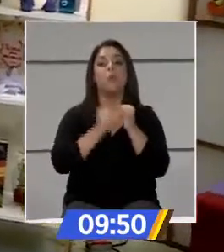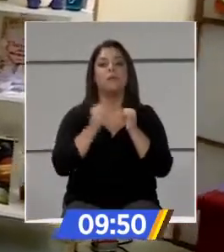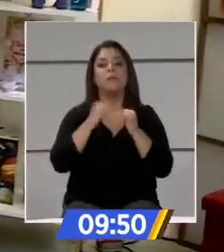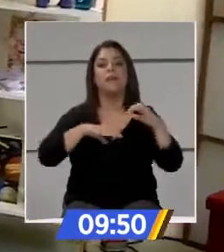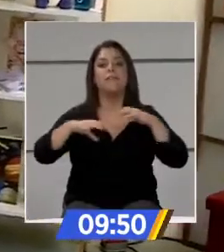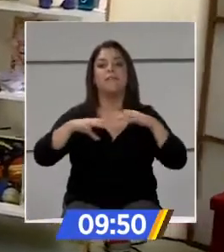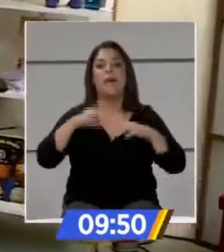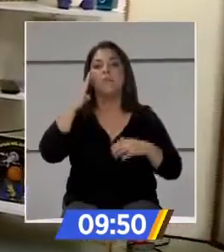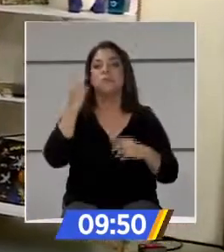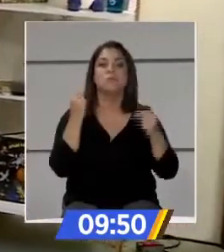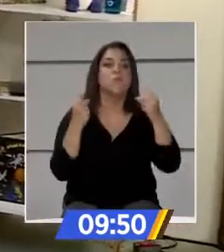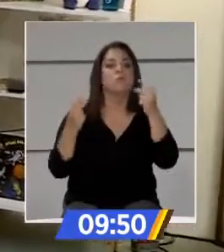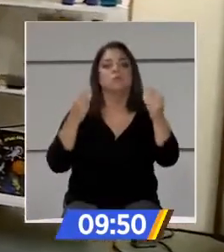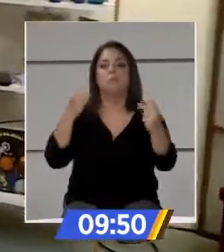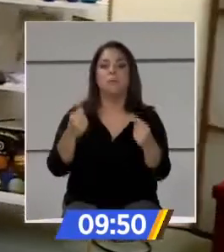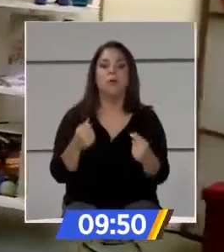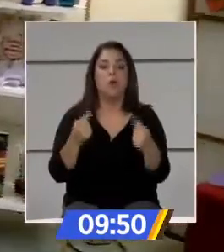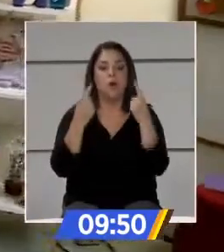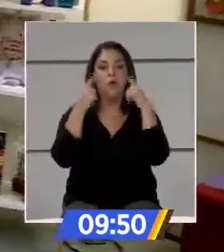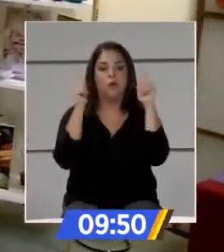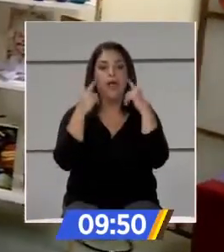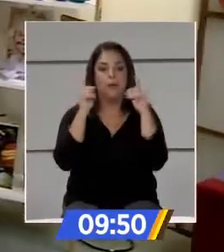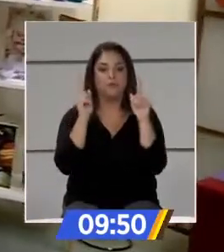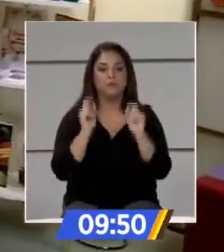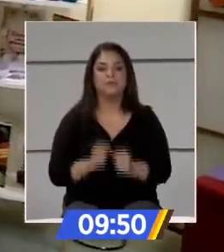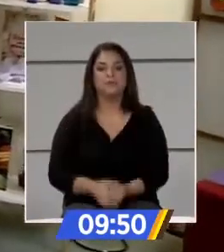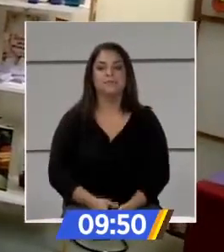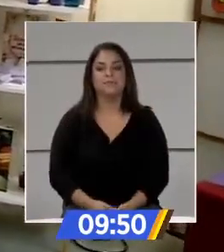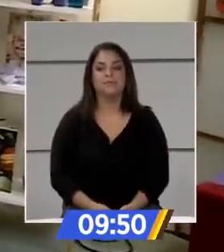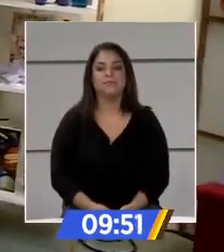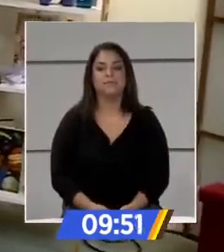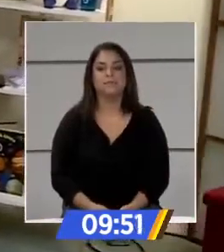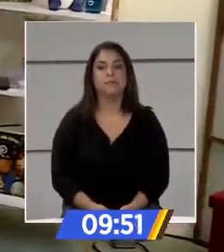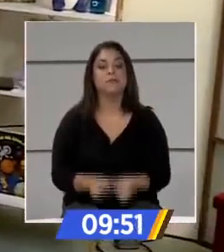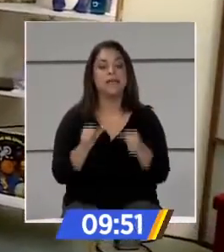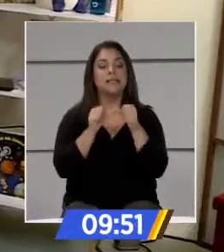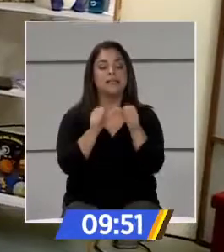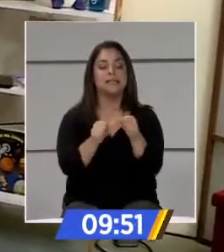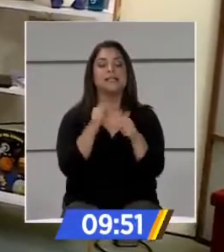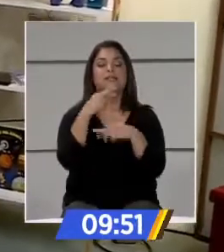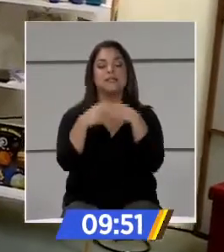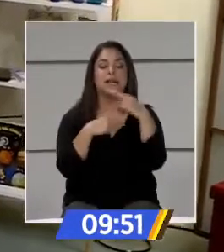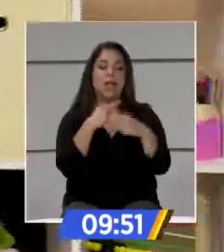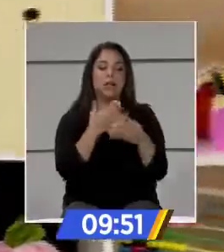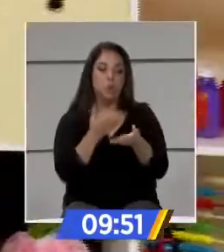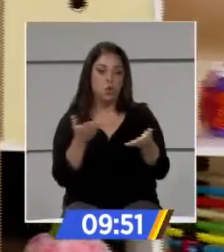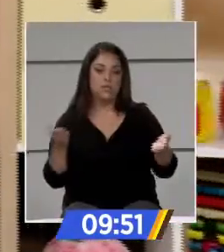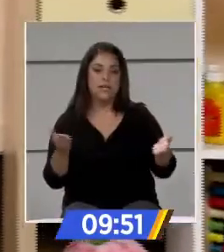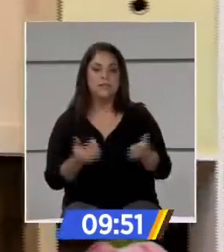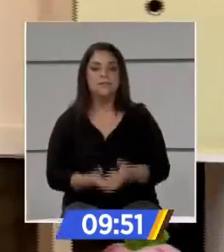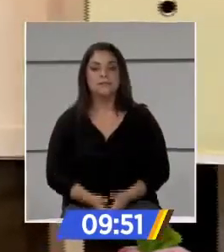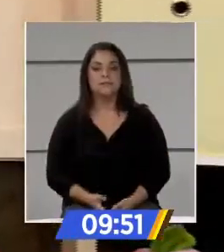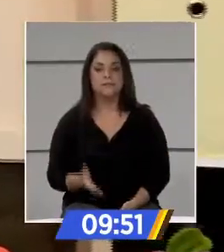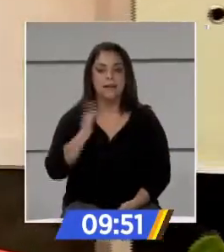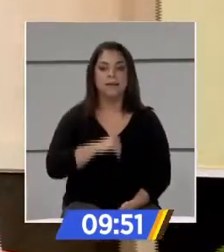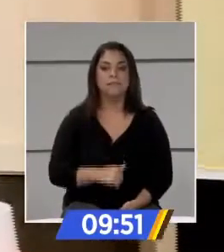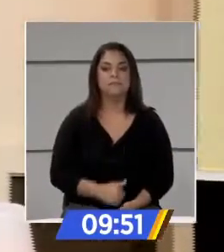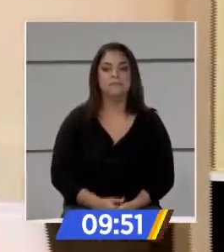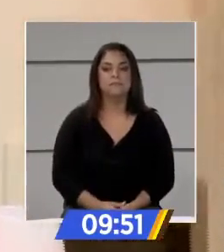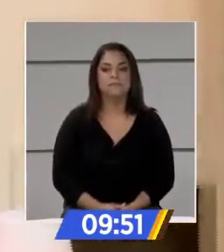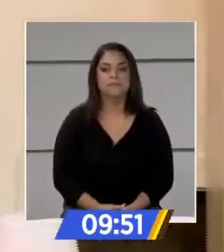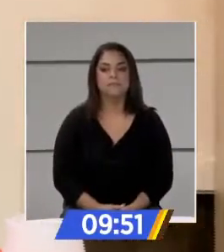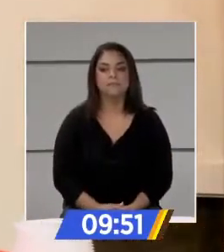de carrerón, pero todo lo hemos logrado por dicha, vamos a seguir reutilizando cosas, Sergio. ¿Qué? Vení. ¿Nos vamos para